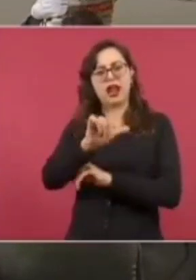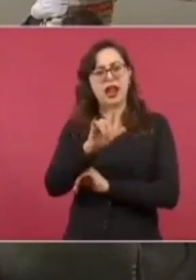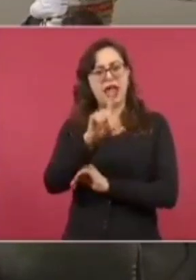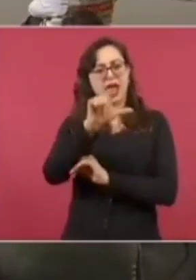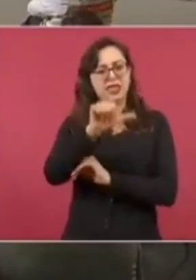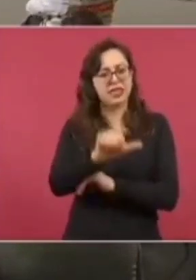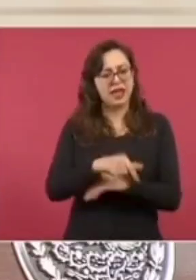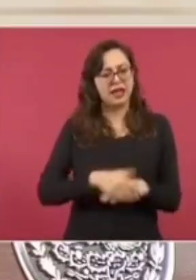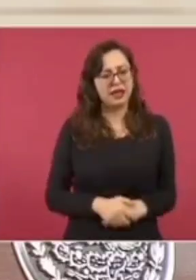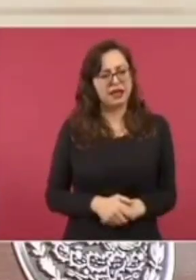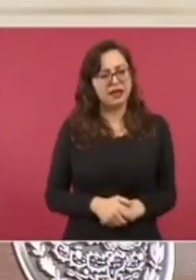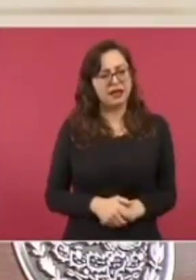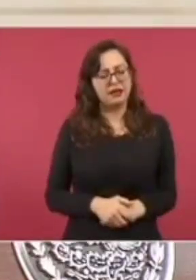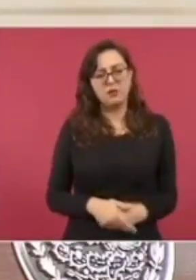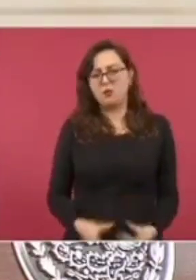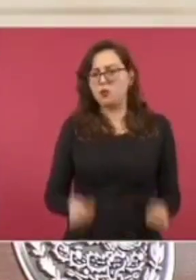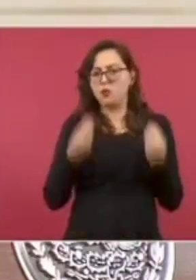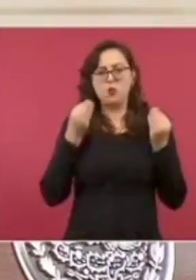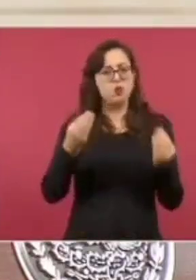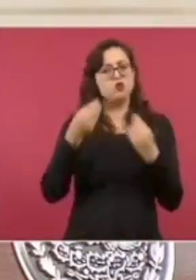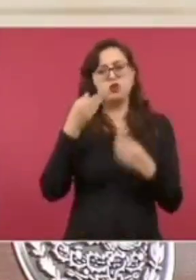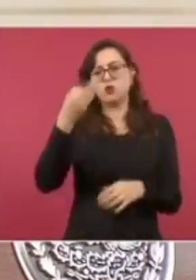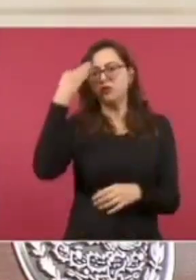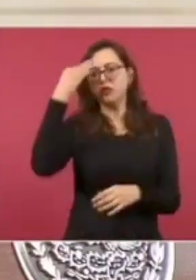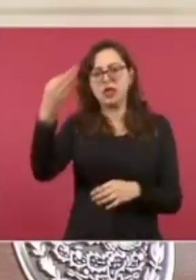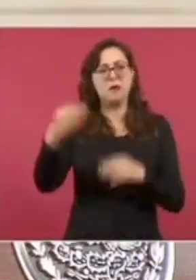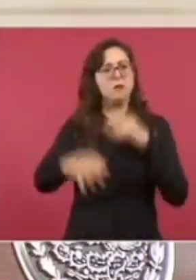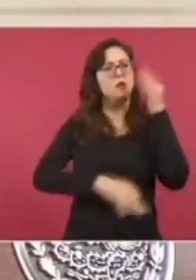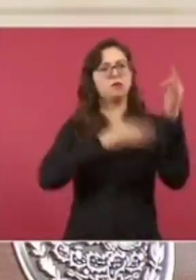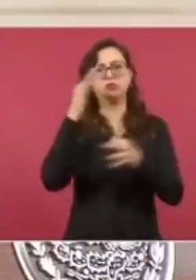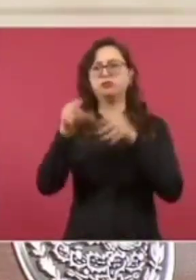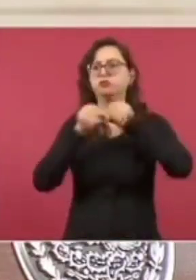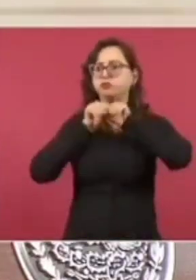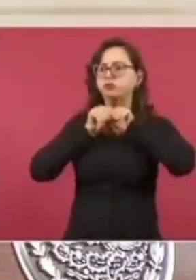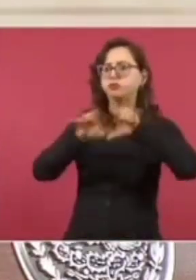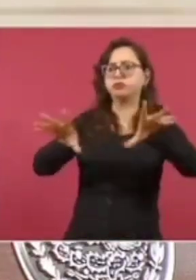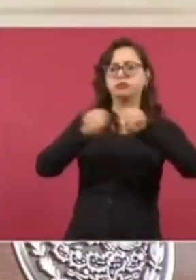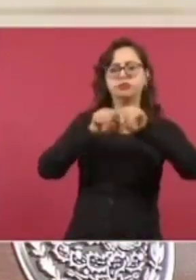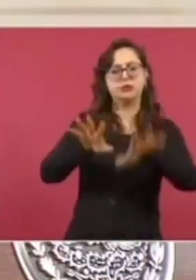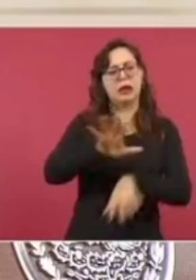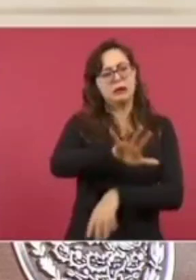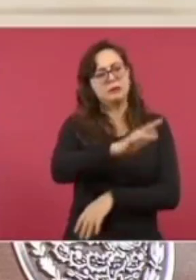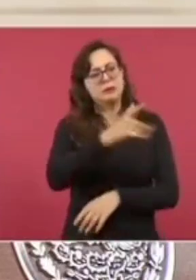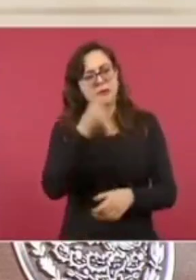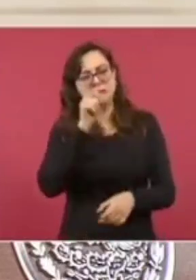Y fue más el tiempo dedicado a los videos de Laida.